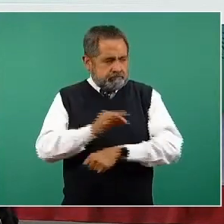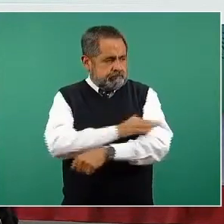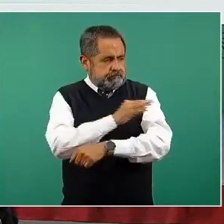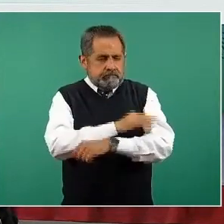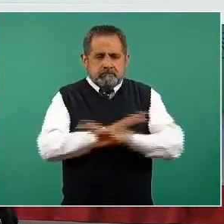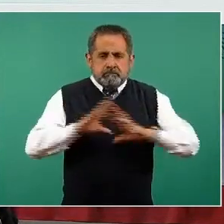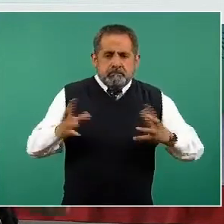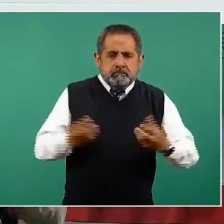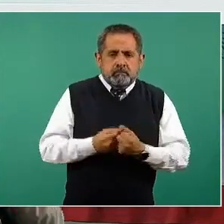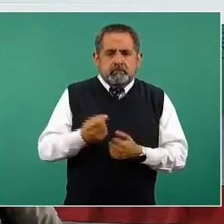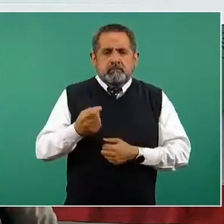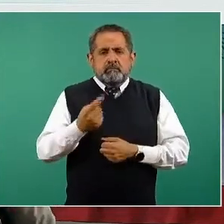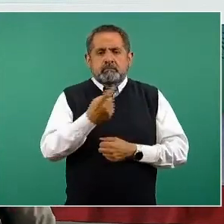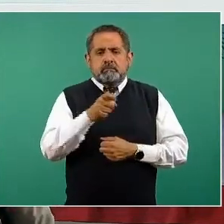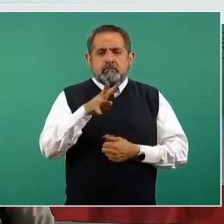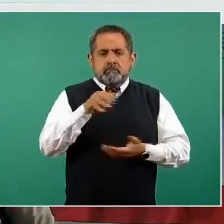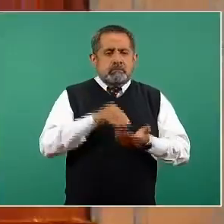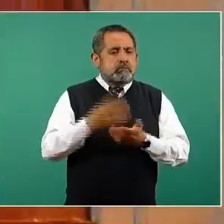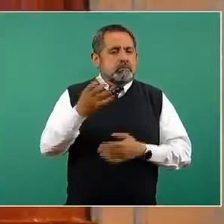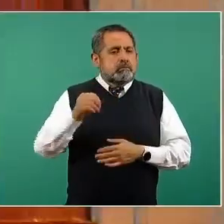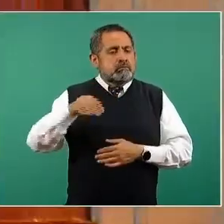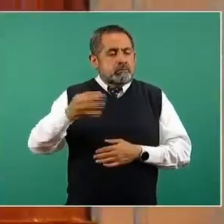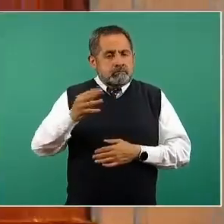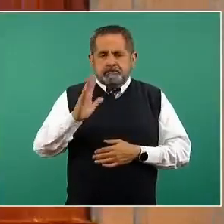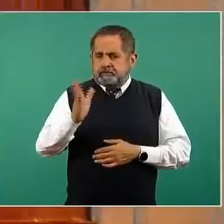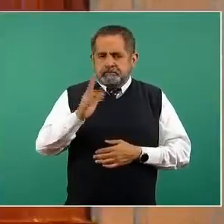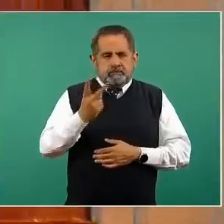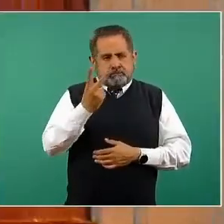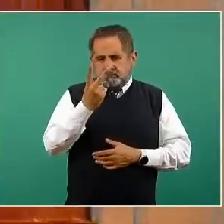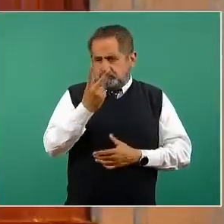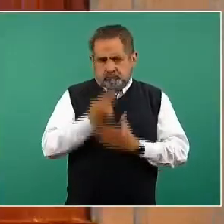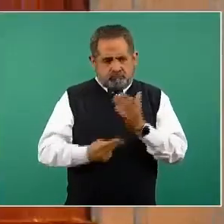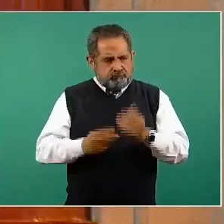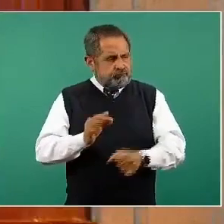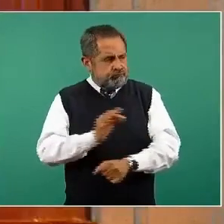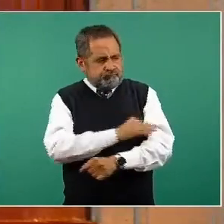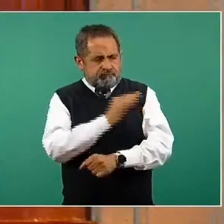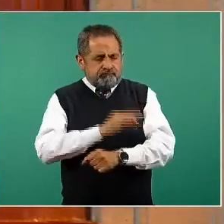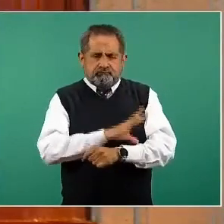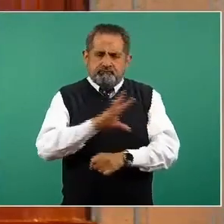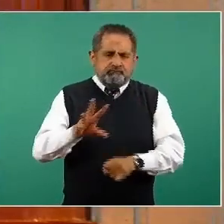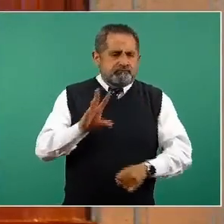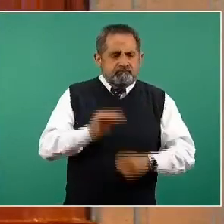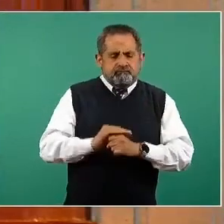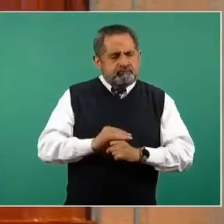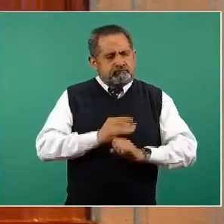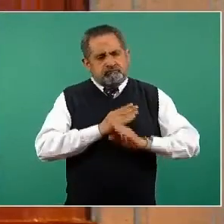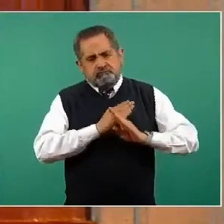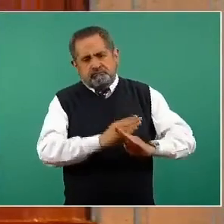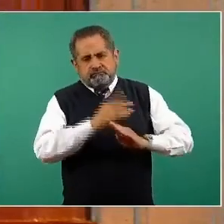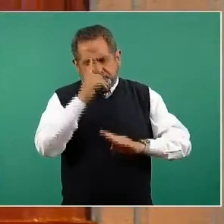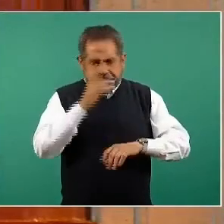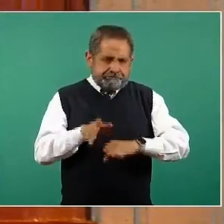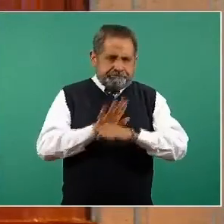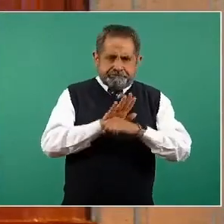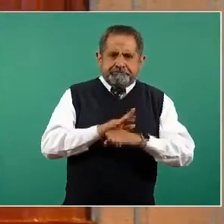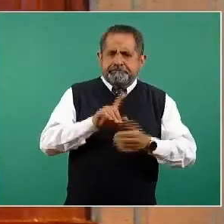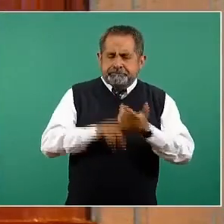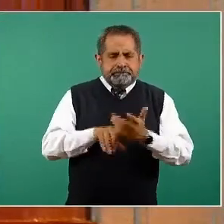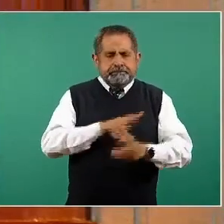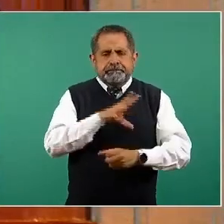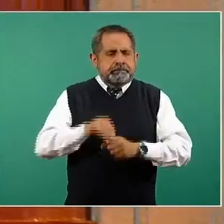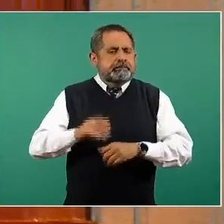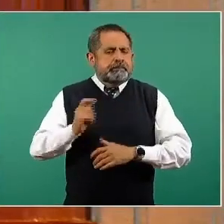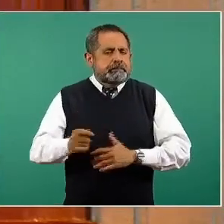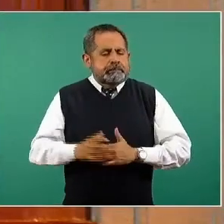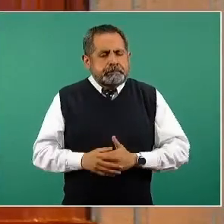119.914 adultos mayores que tendrían ya también los dos esquemas completos o el esquema completo de vacunación por